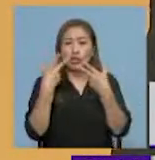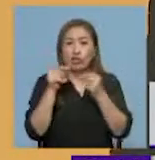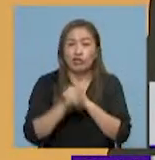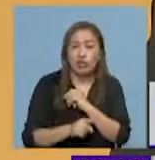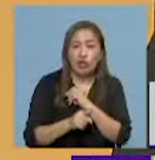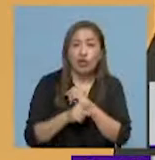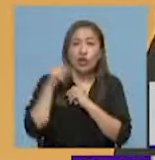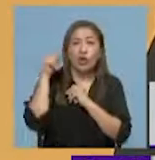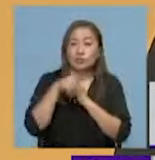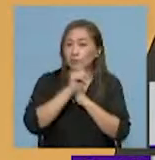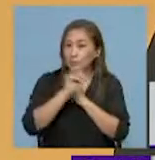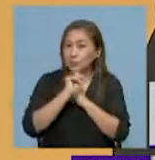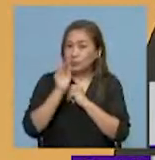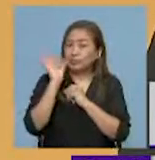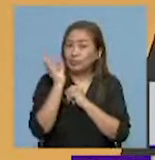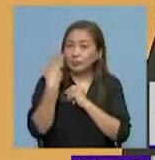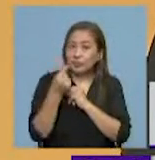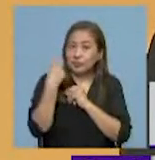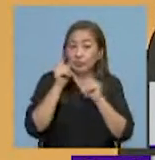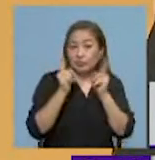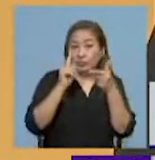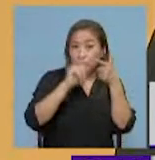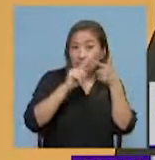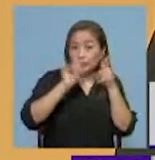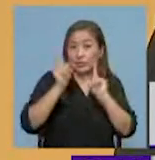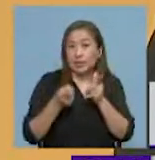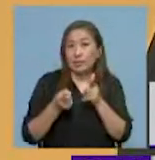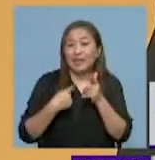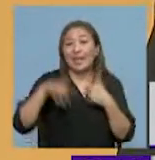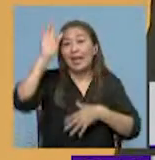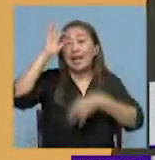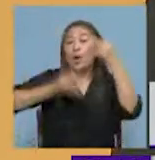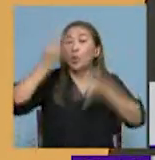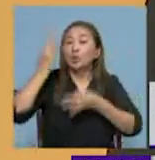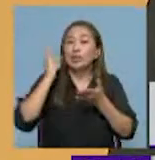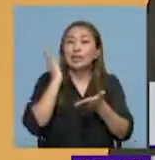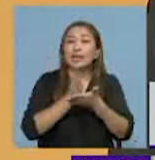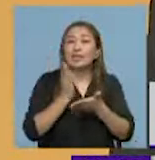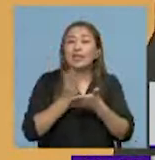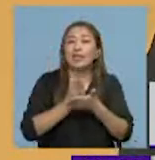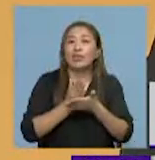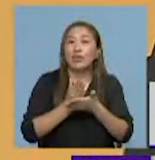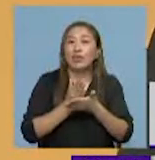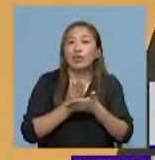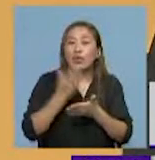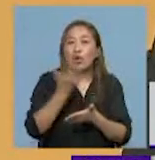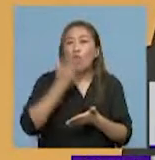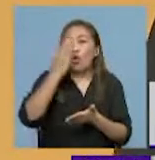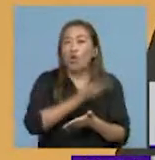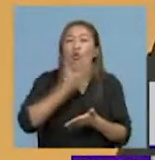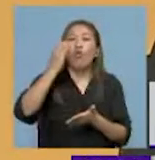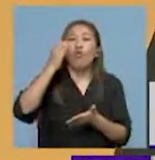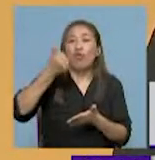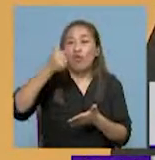tenga como obligatorio por otro lado el fallo de la corte conocido como fallo falso alfa los exime